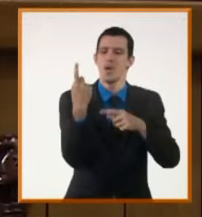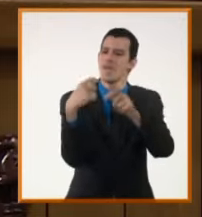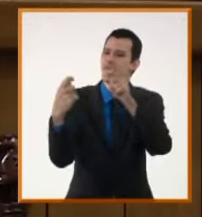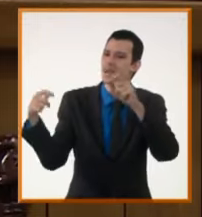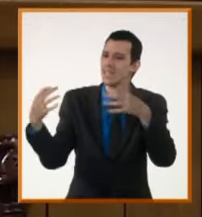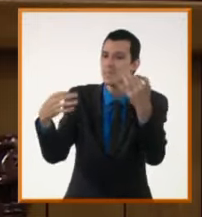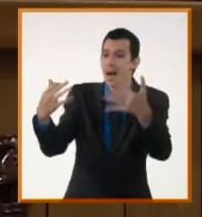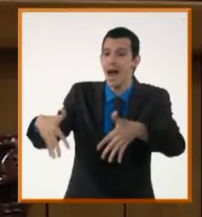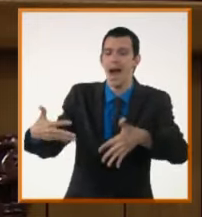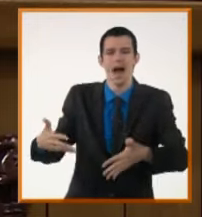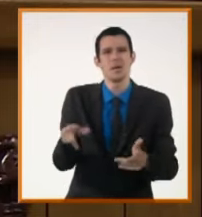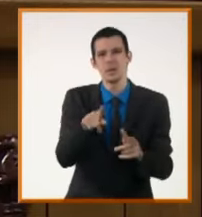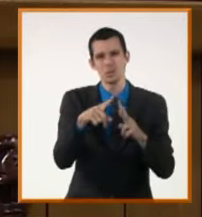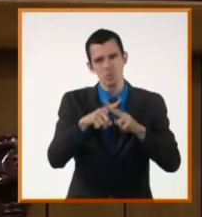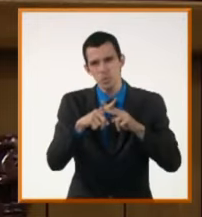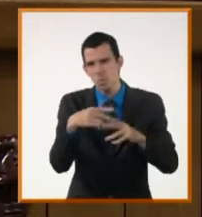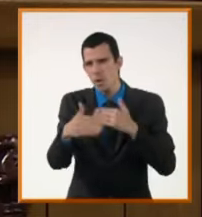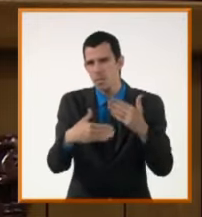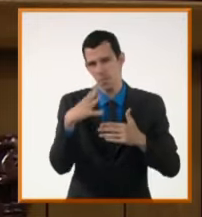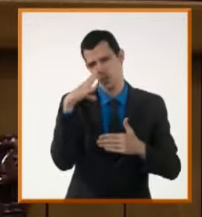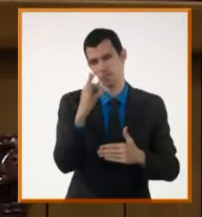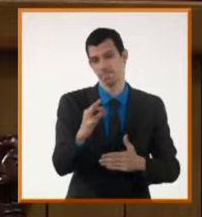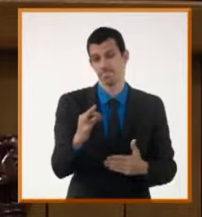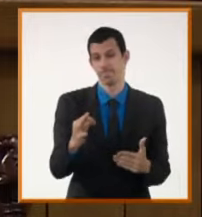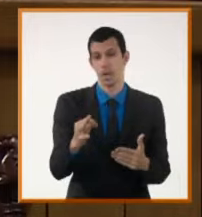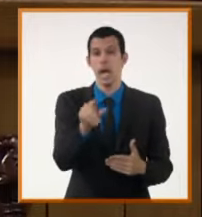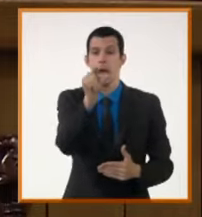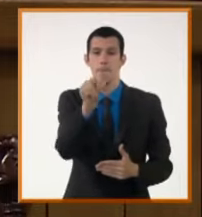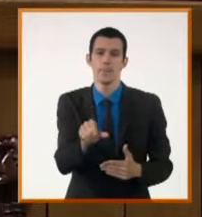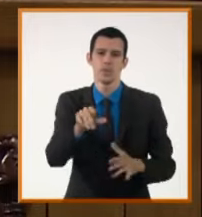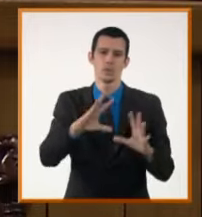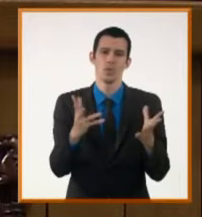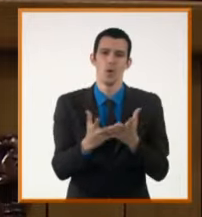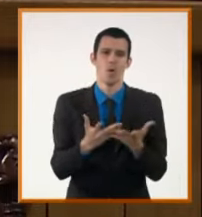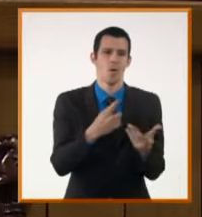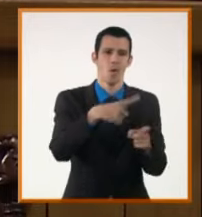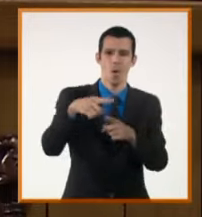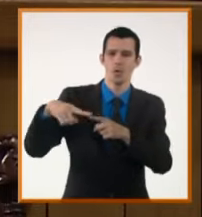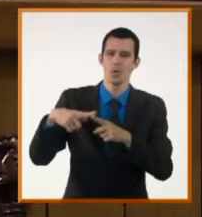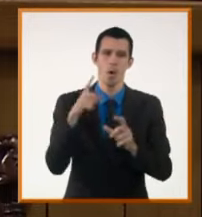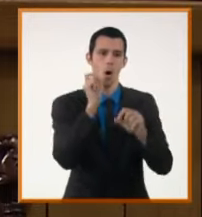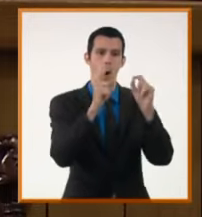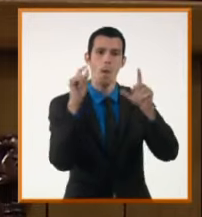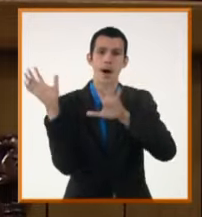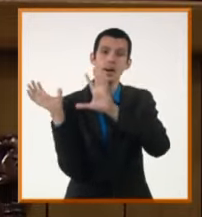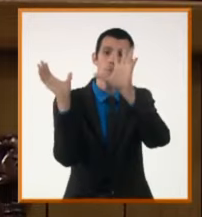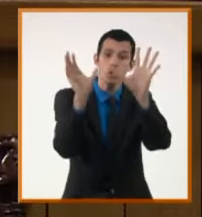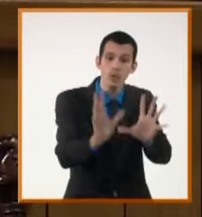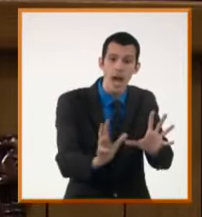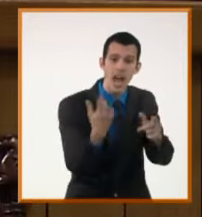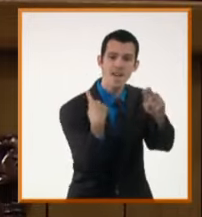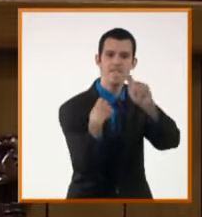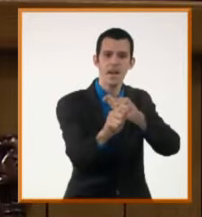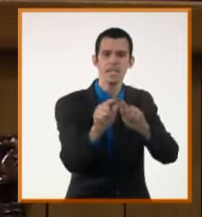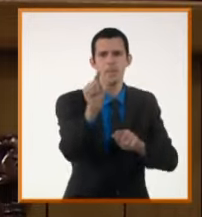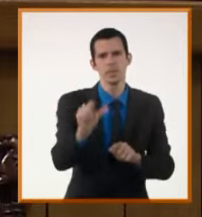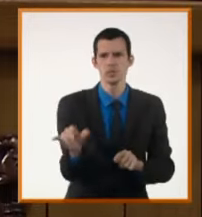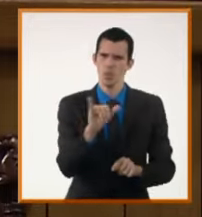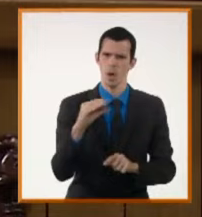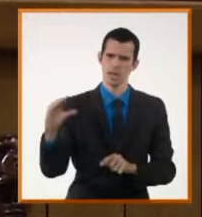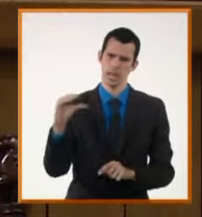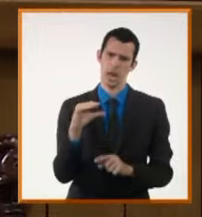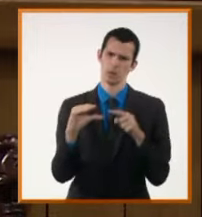menos que bajen los precios especulativos. Para ello, se ha tomado la decisión de